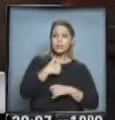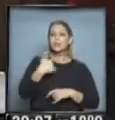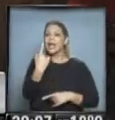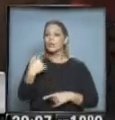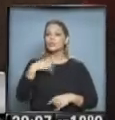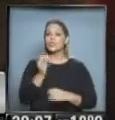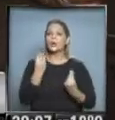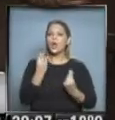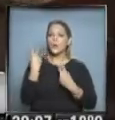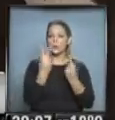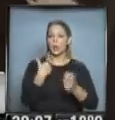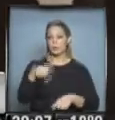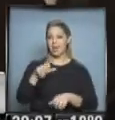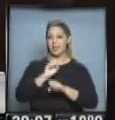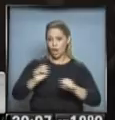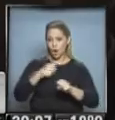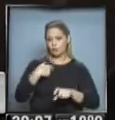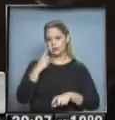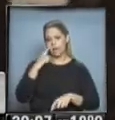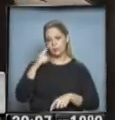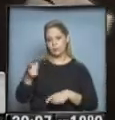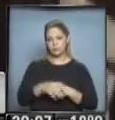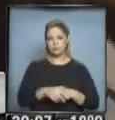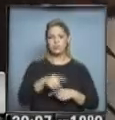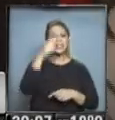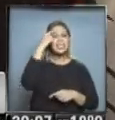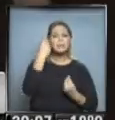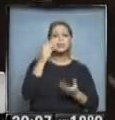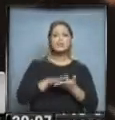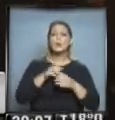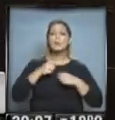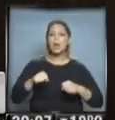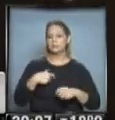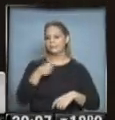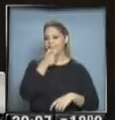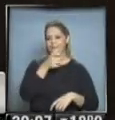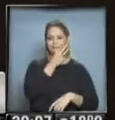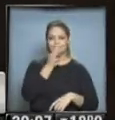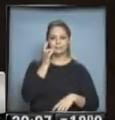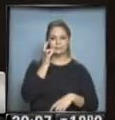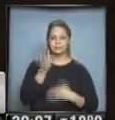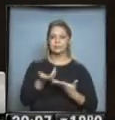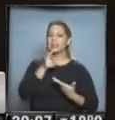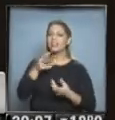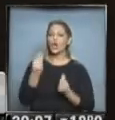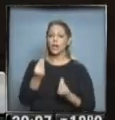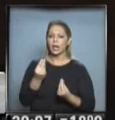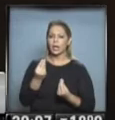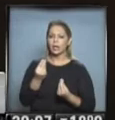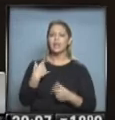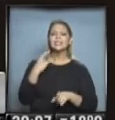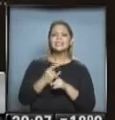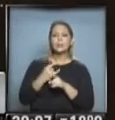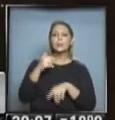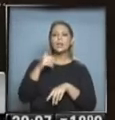vas, pero así no, lo hacen a propósito. ¿Qué opinas del paro sorpresivo? Sin palabras. No se puede decir nada. Siempre somos